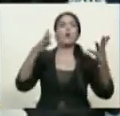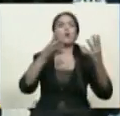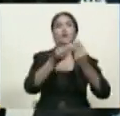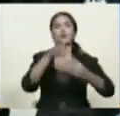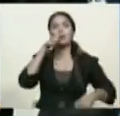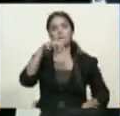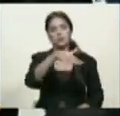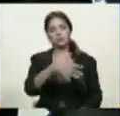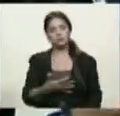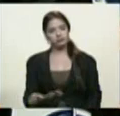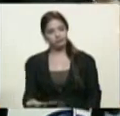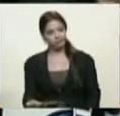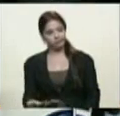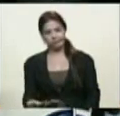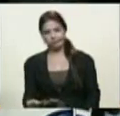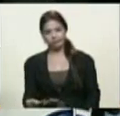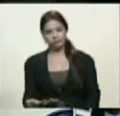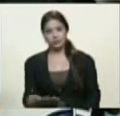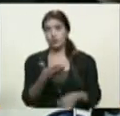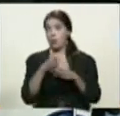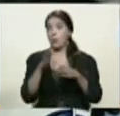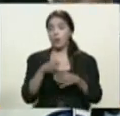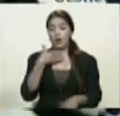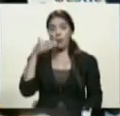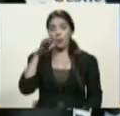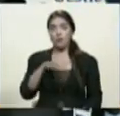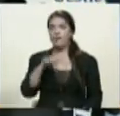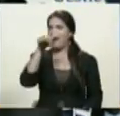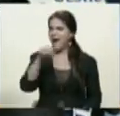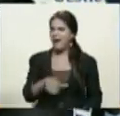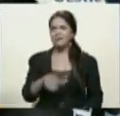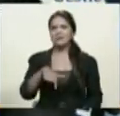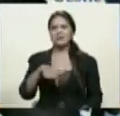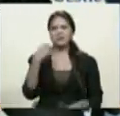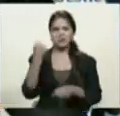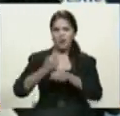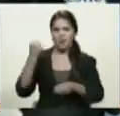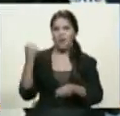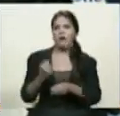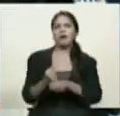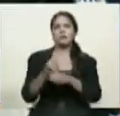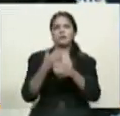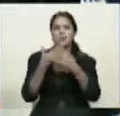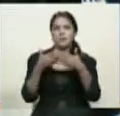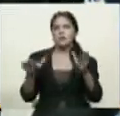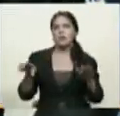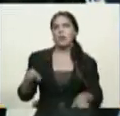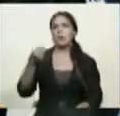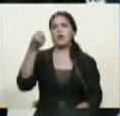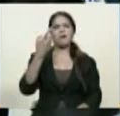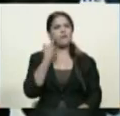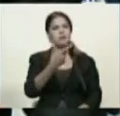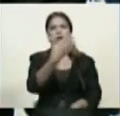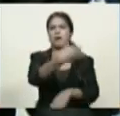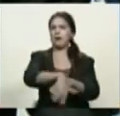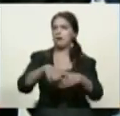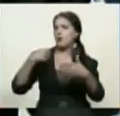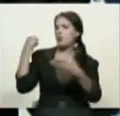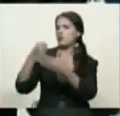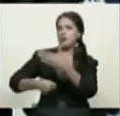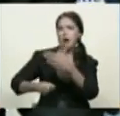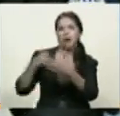decencia que daría su vida incluso aquí dentro de esta institución que la verían en las calles luchando